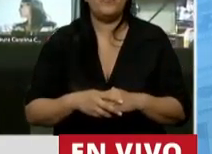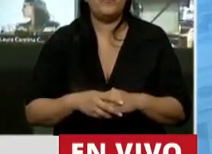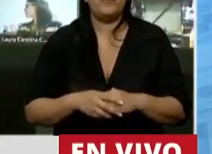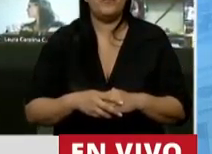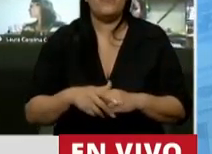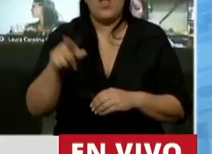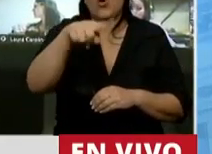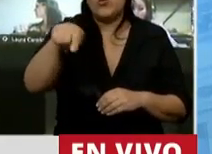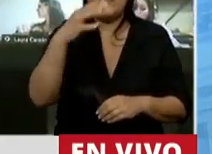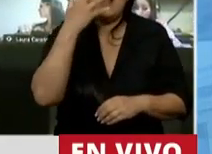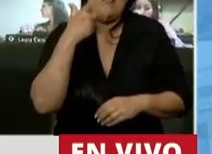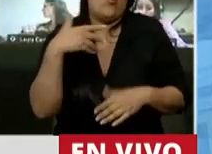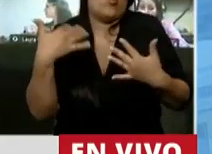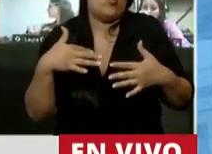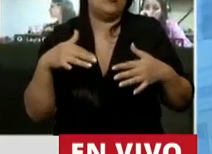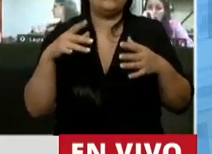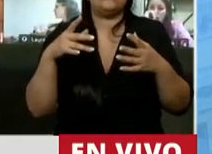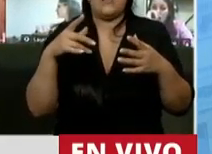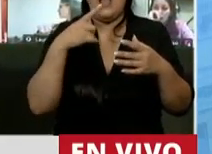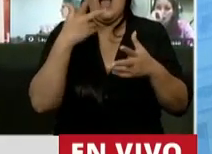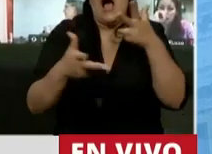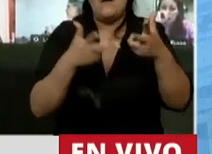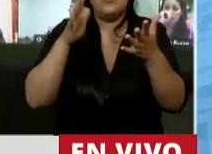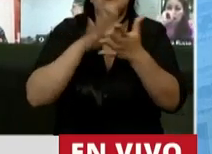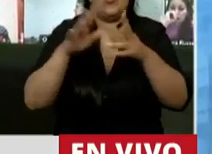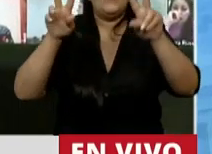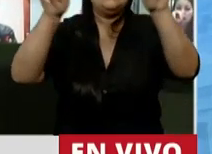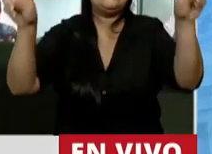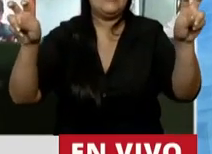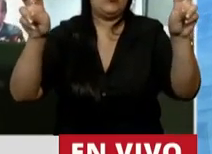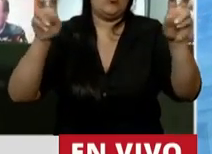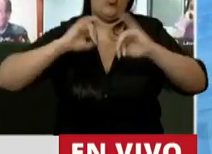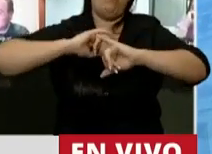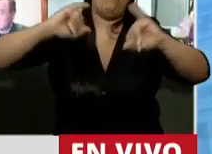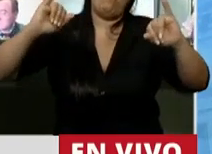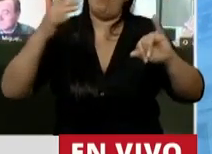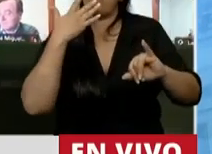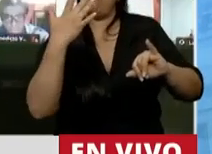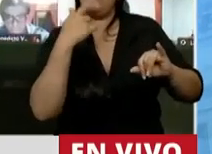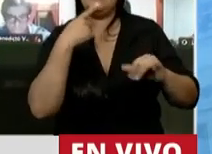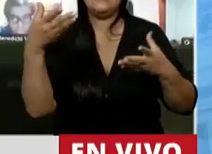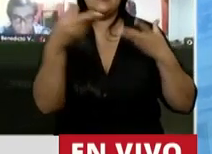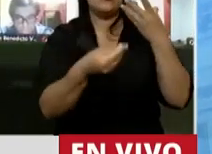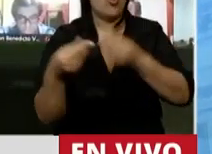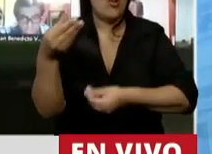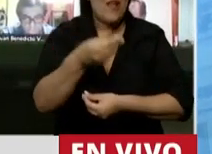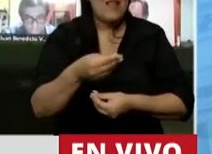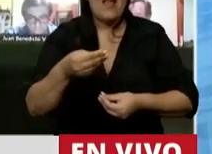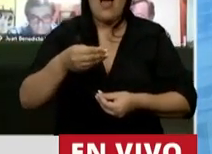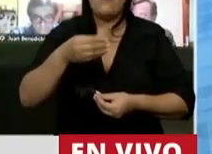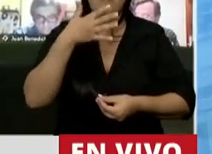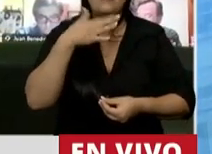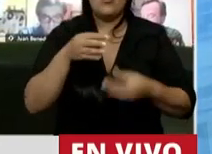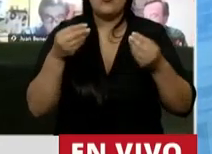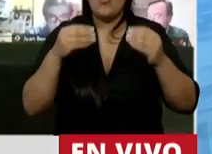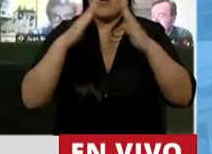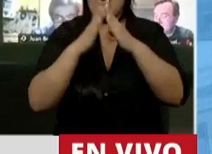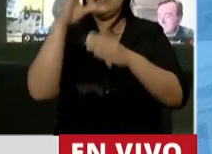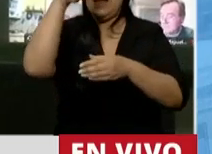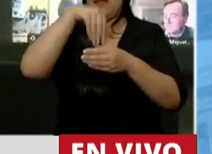ustedes que les gusta tanto citar la solidaridad en todos sus títulos rimbombantes, la solidaridad bien entendida empieza por